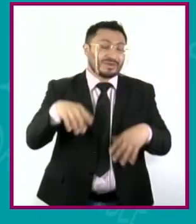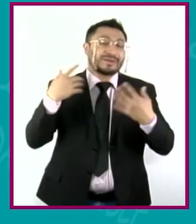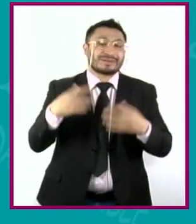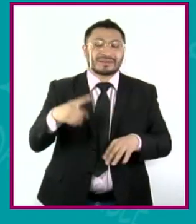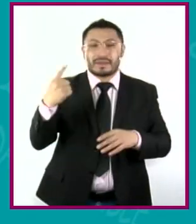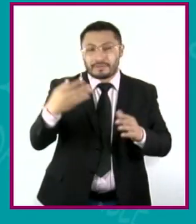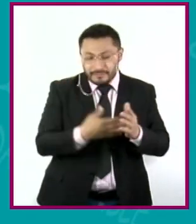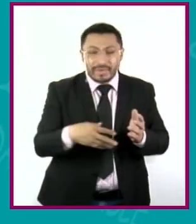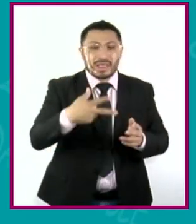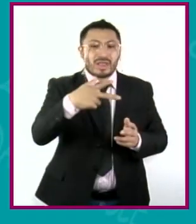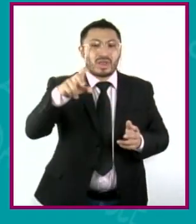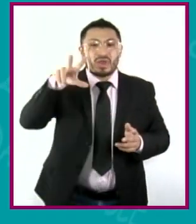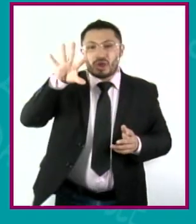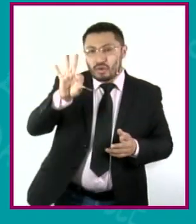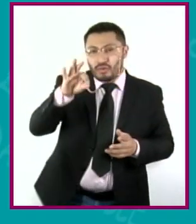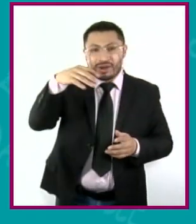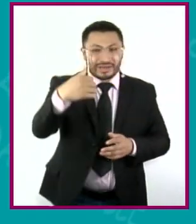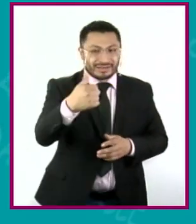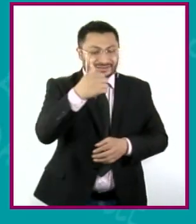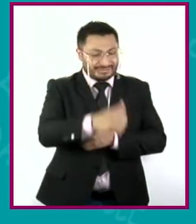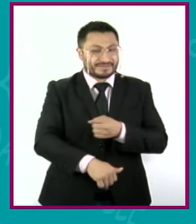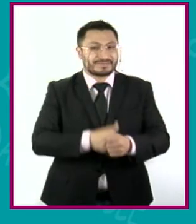en 1846.